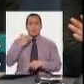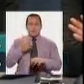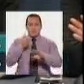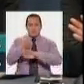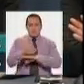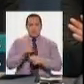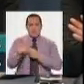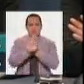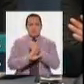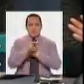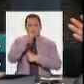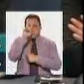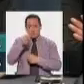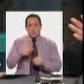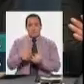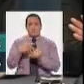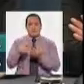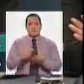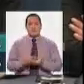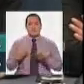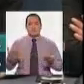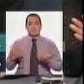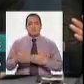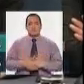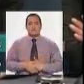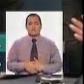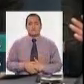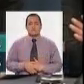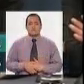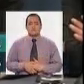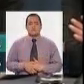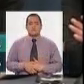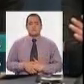Perú en este caso.